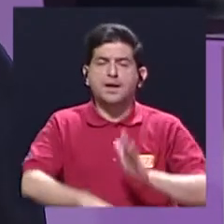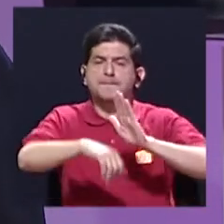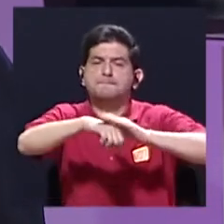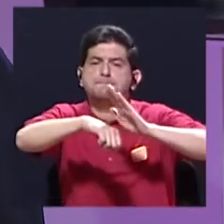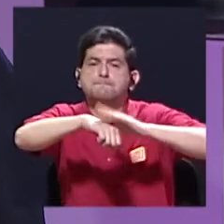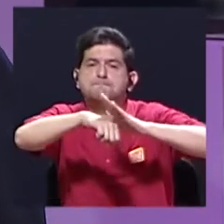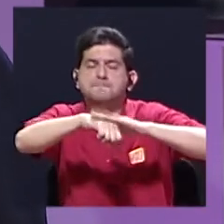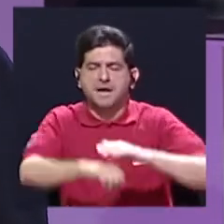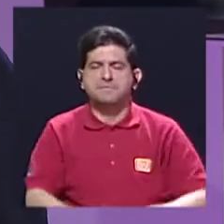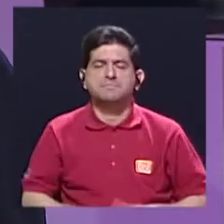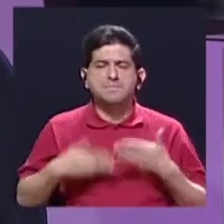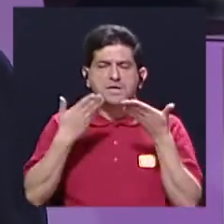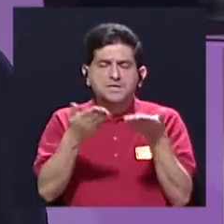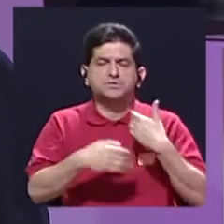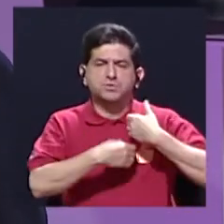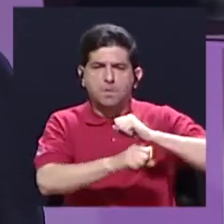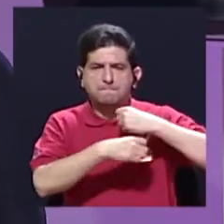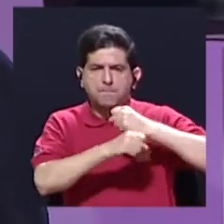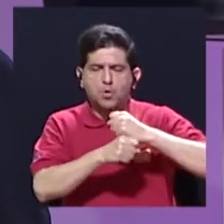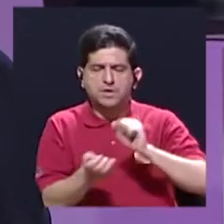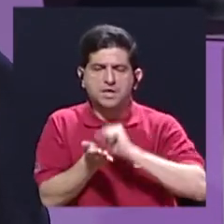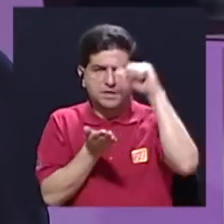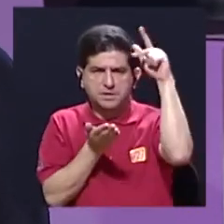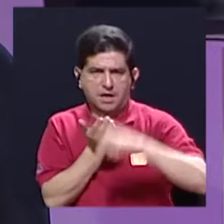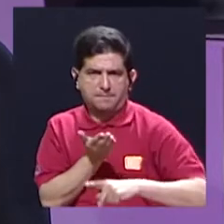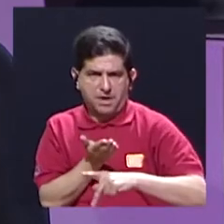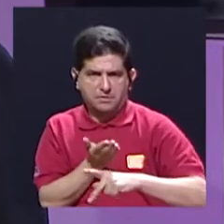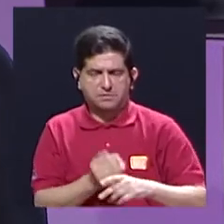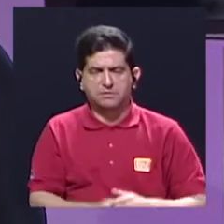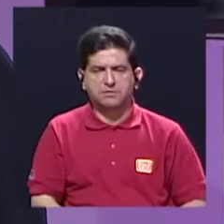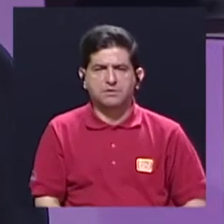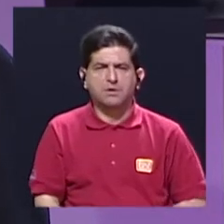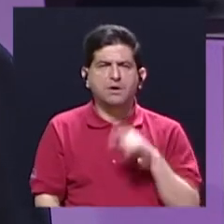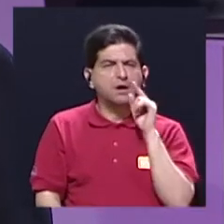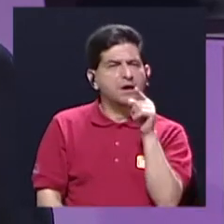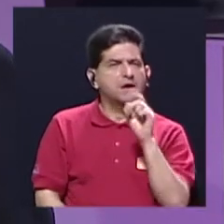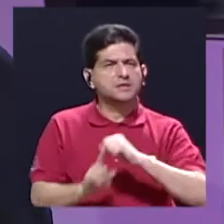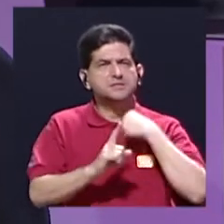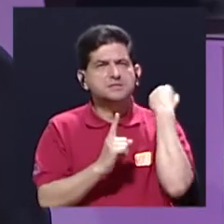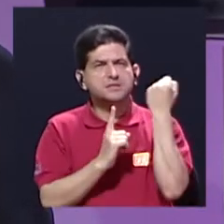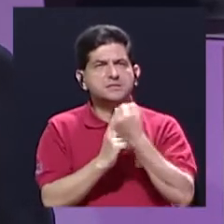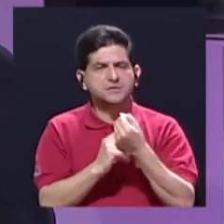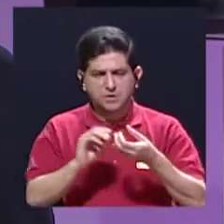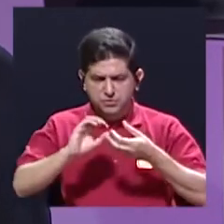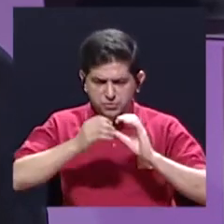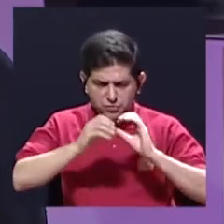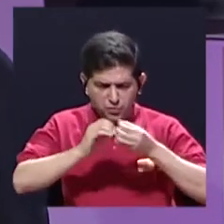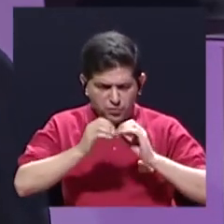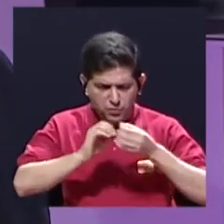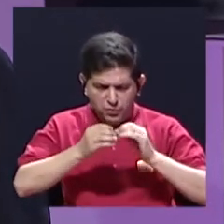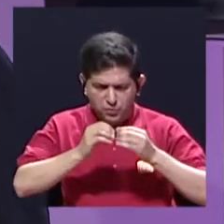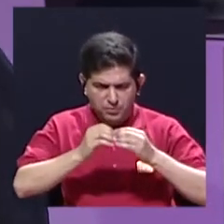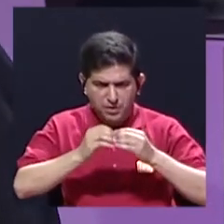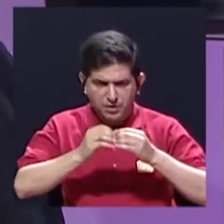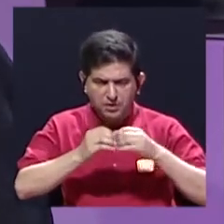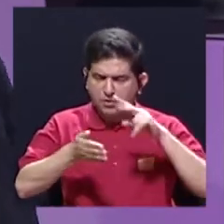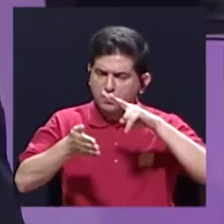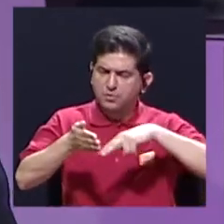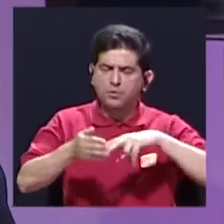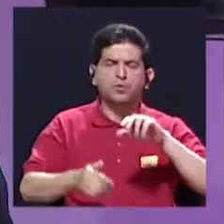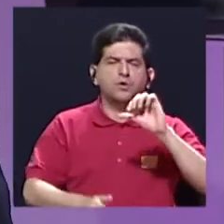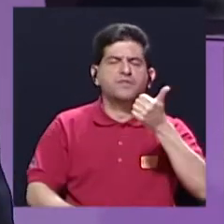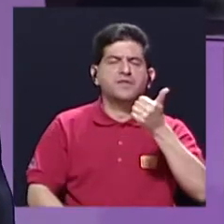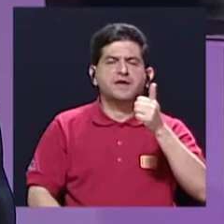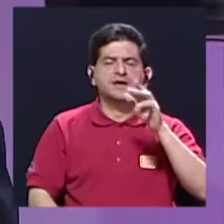permiso que dio la Municipalidad de Montes de Oca en el número, por acá tengo el número, el